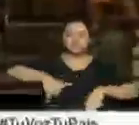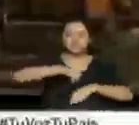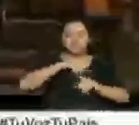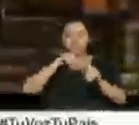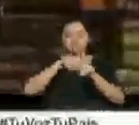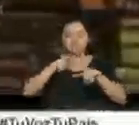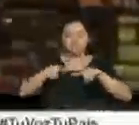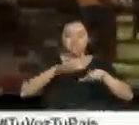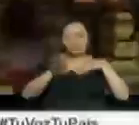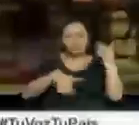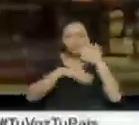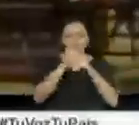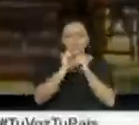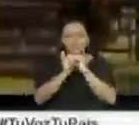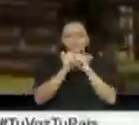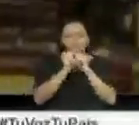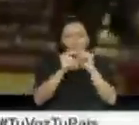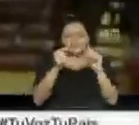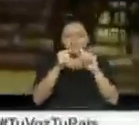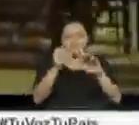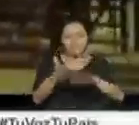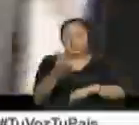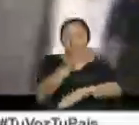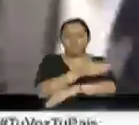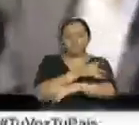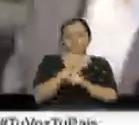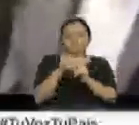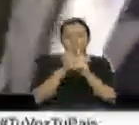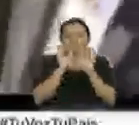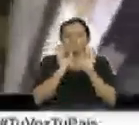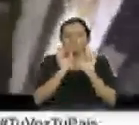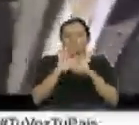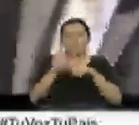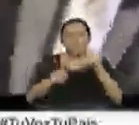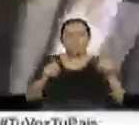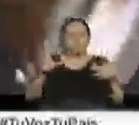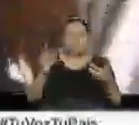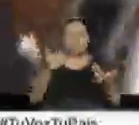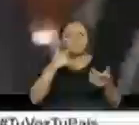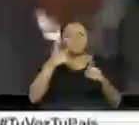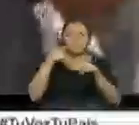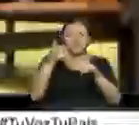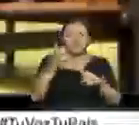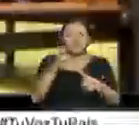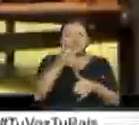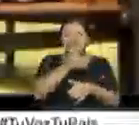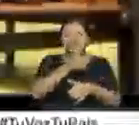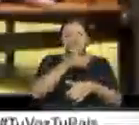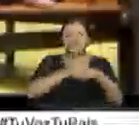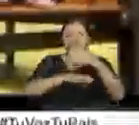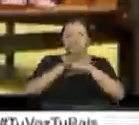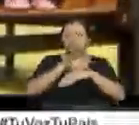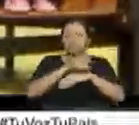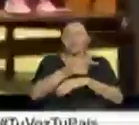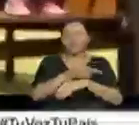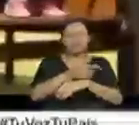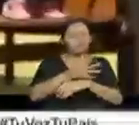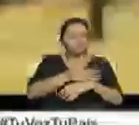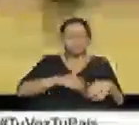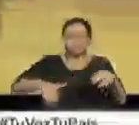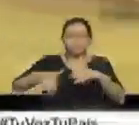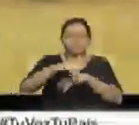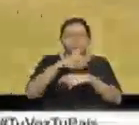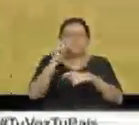de espacios deportivos, que antes eran el privilegio de pocos, como el caso del Club Privado de los Trabajadores del Banco Central